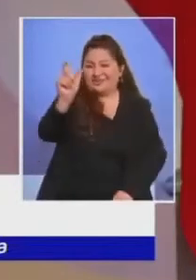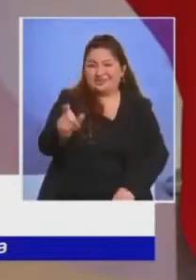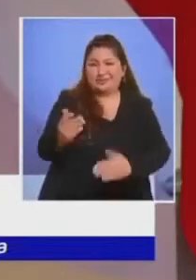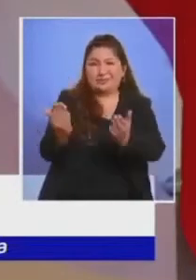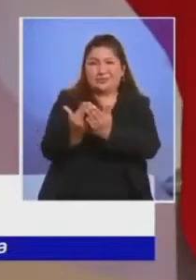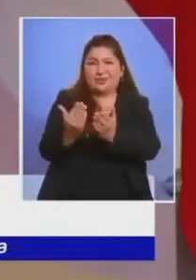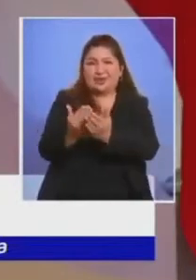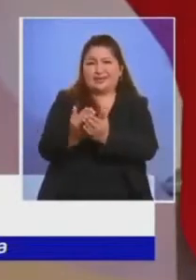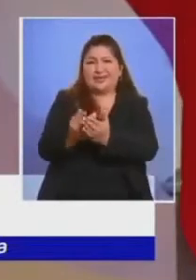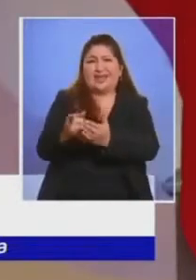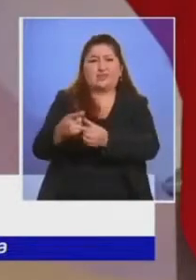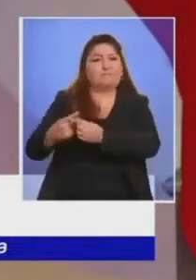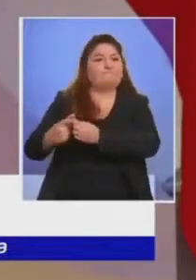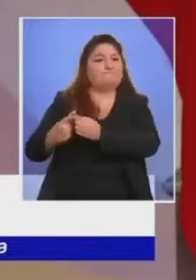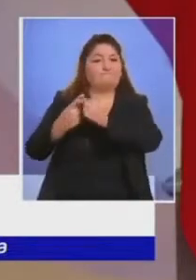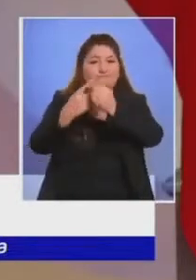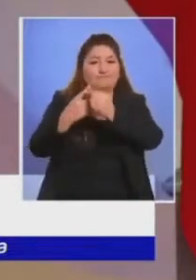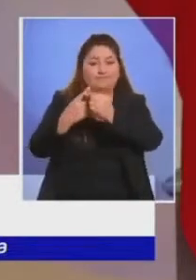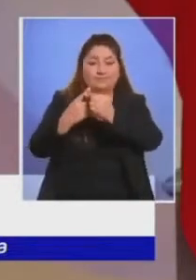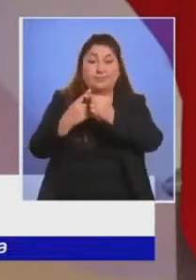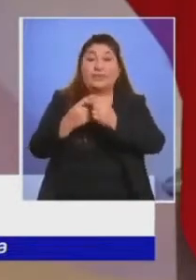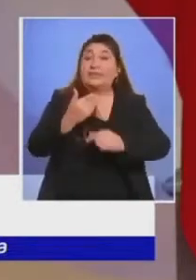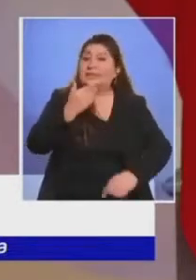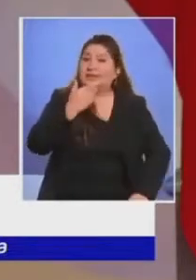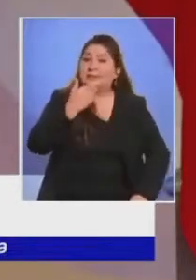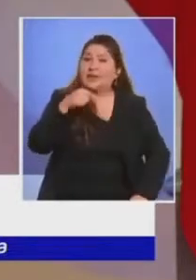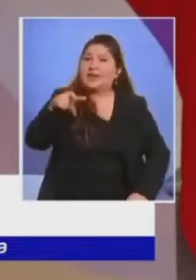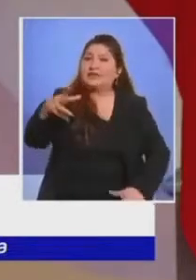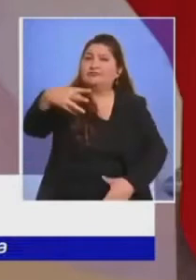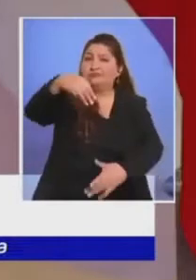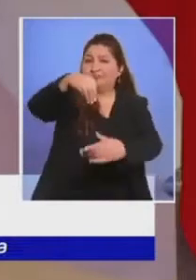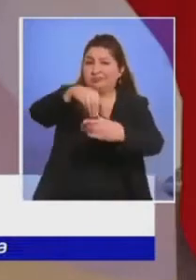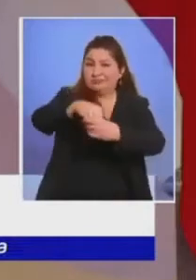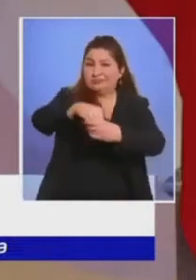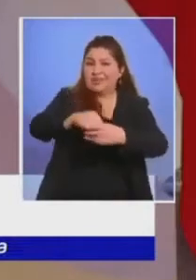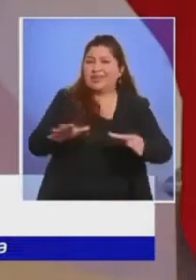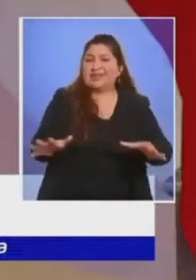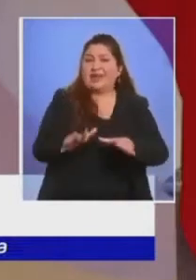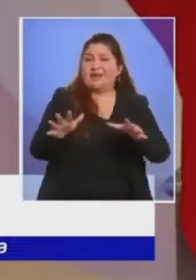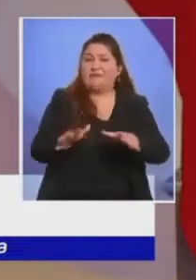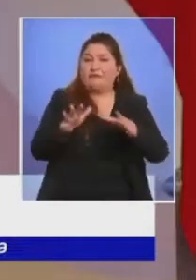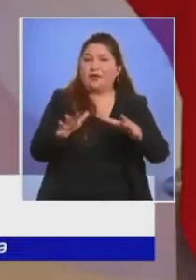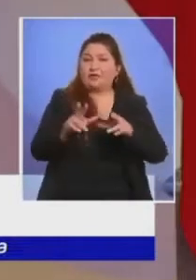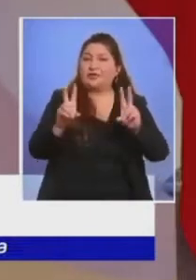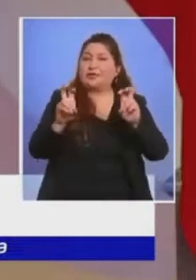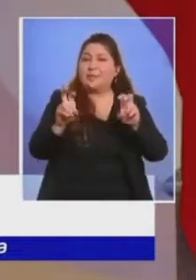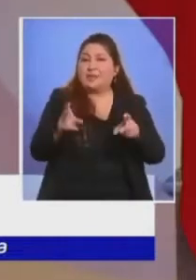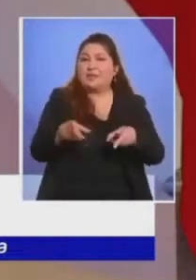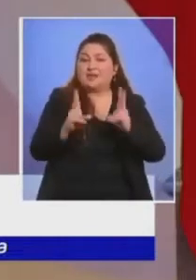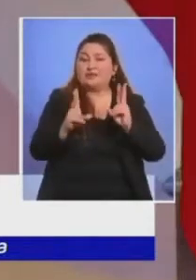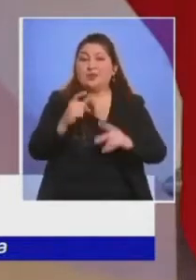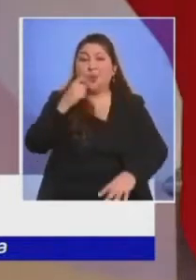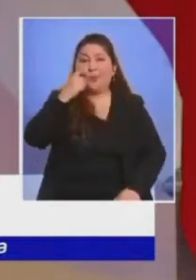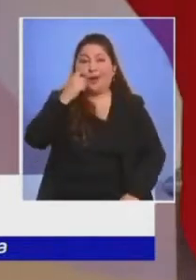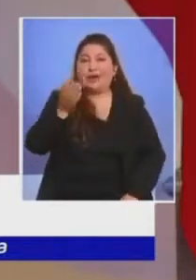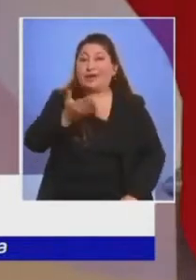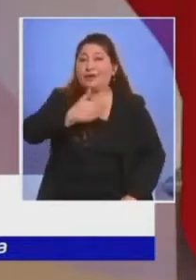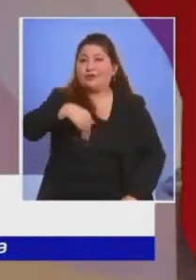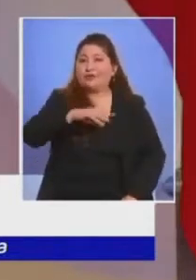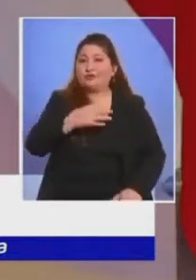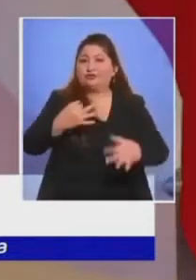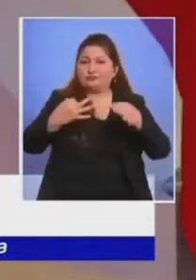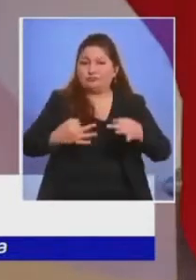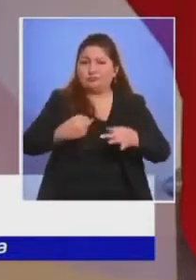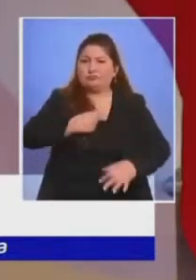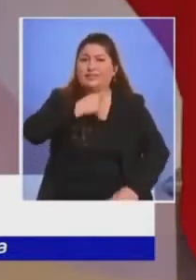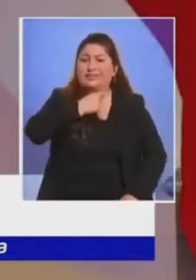tarea. Y también nos parece que forma parte del esfuerzo en materia de derechos humanos el que nosotros seamos capaces de garantizar trayectorias